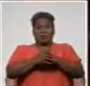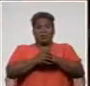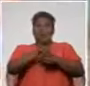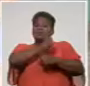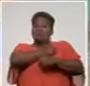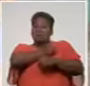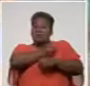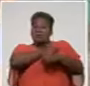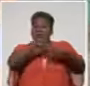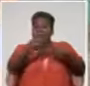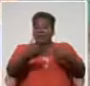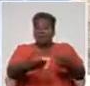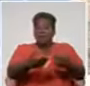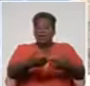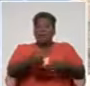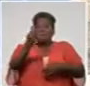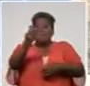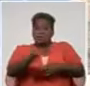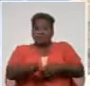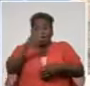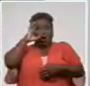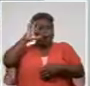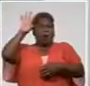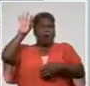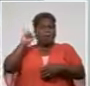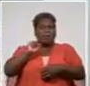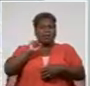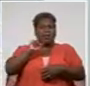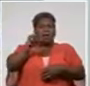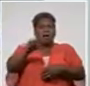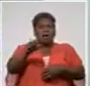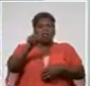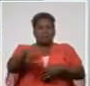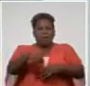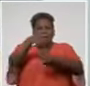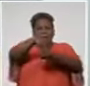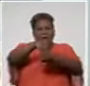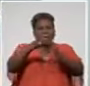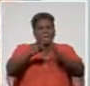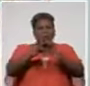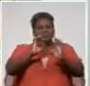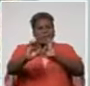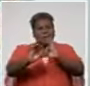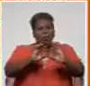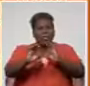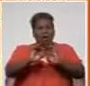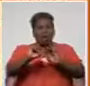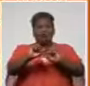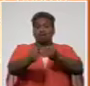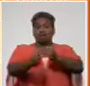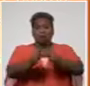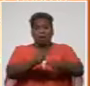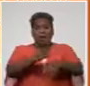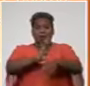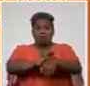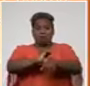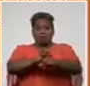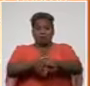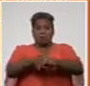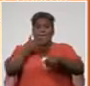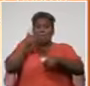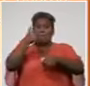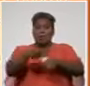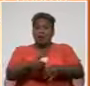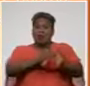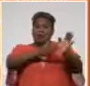la participación ciudadana desde la convivencia segura para controlar la epidemia, apostando por los mejores hábitos y conductas